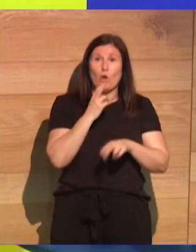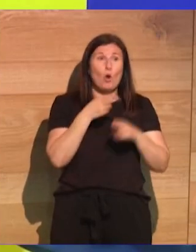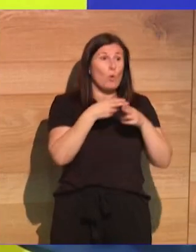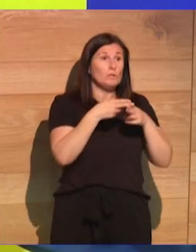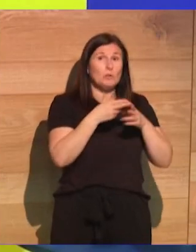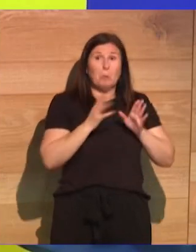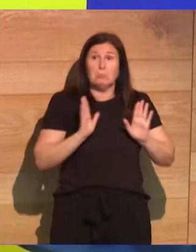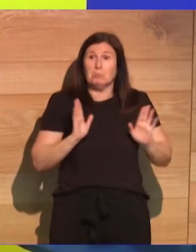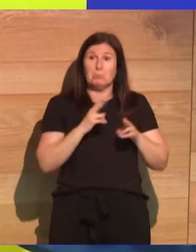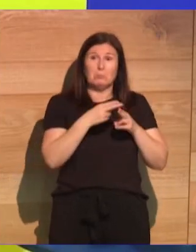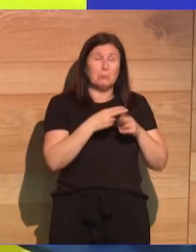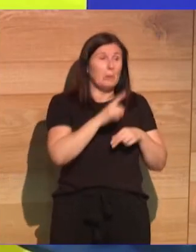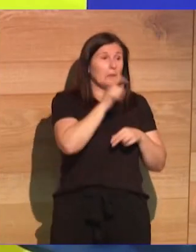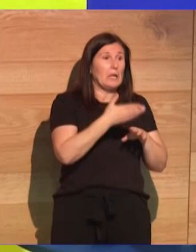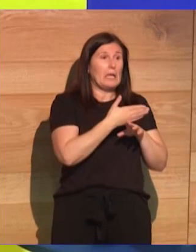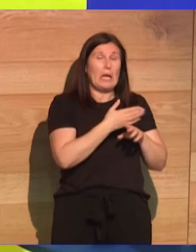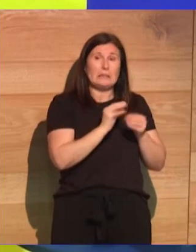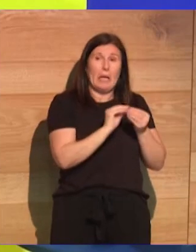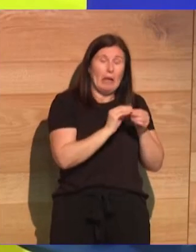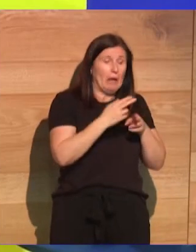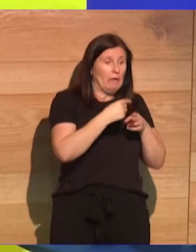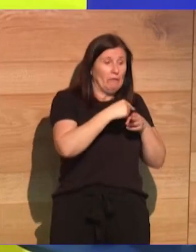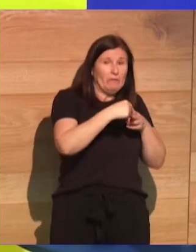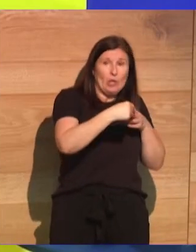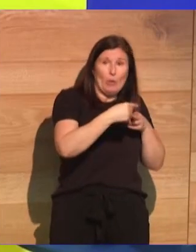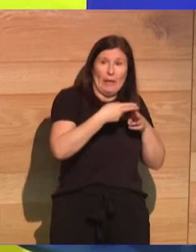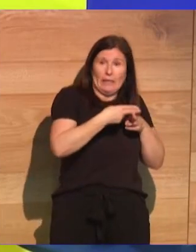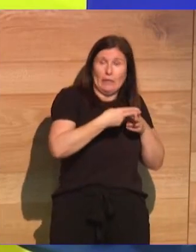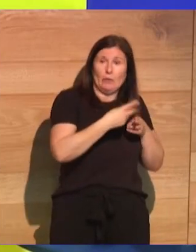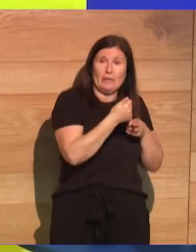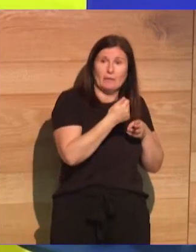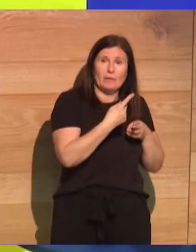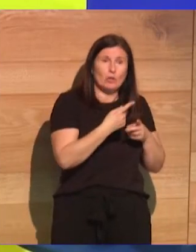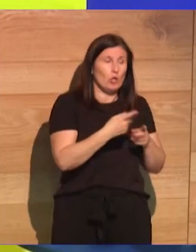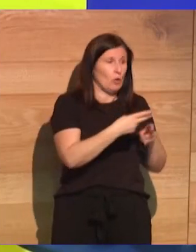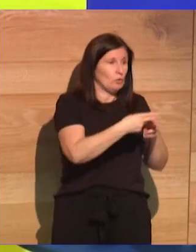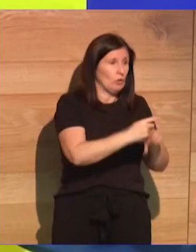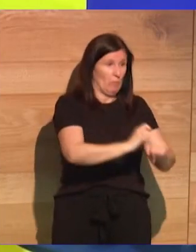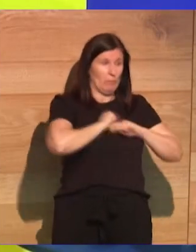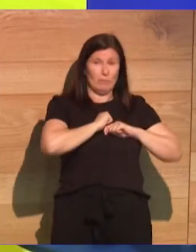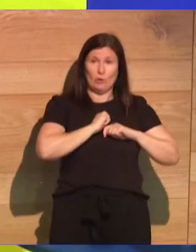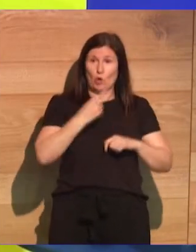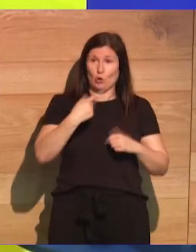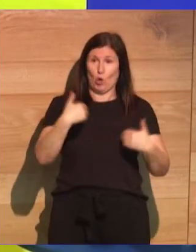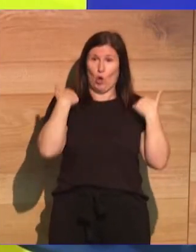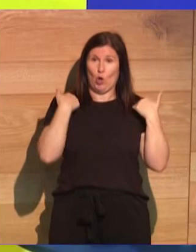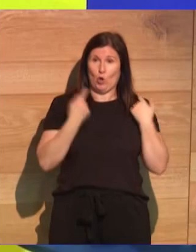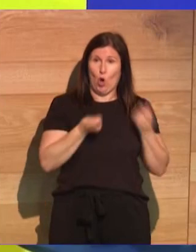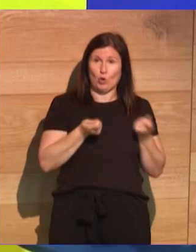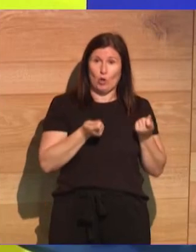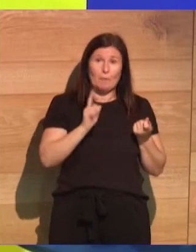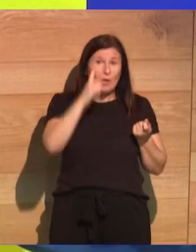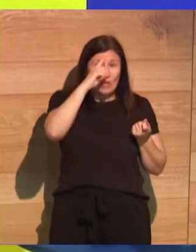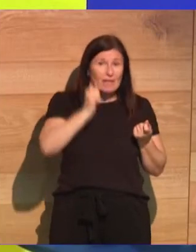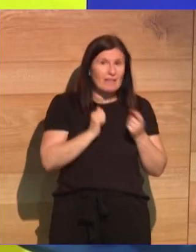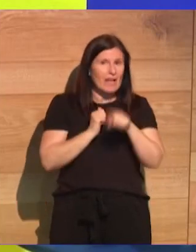¿no? Pues habrá un afilador que lo habrá afilado, pero en el momento que tú coges el cuchillo ya no hay nadie detrás, solo tú, ¿no? Sin embargo, detrás de la inteligencia artificial,